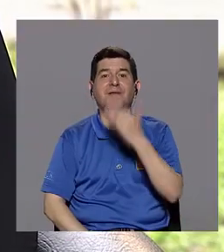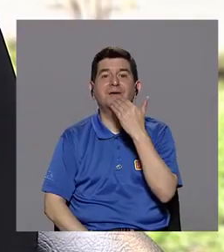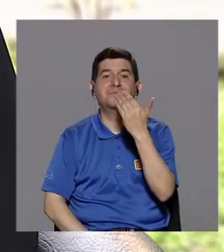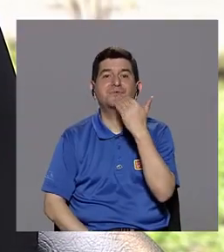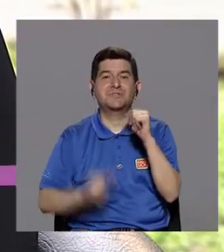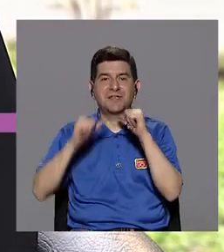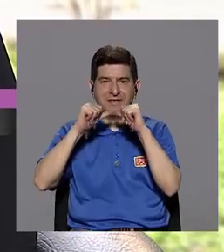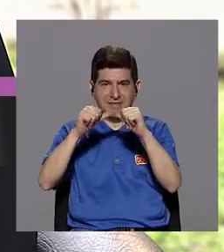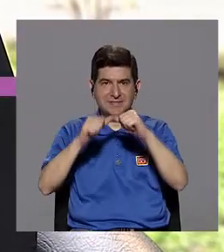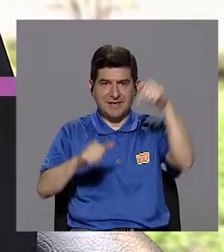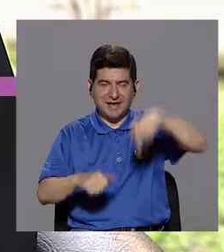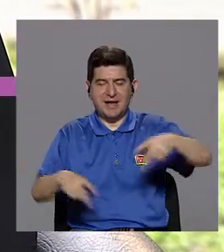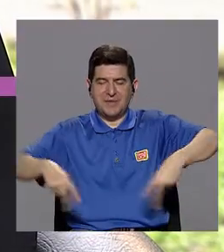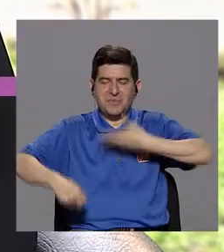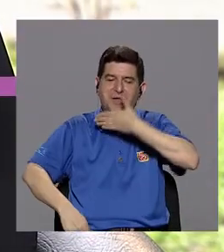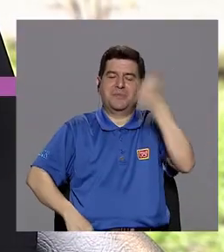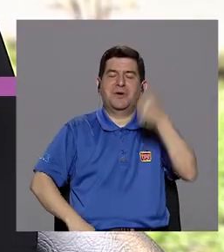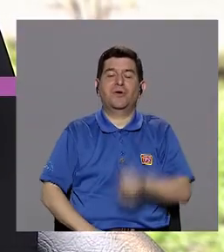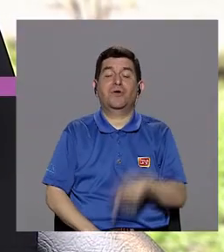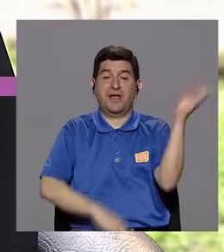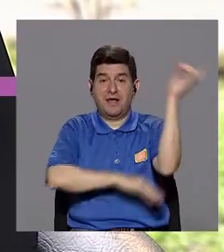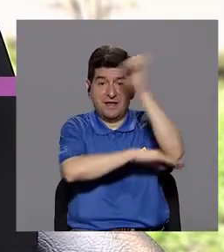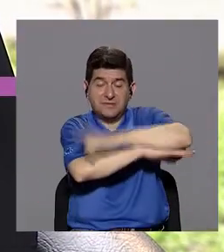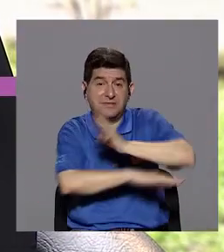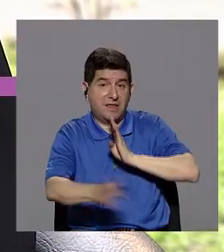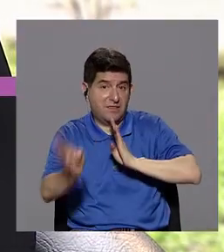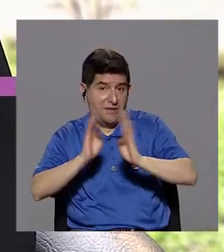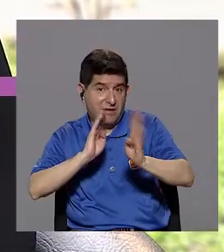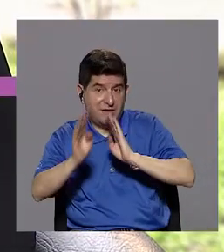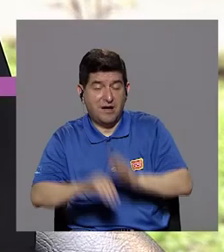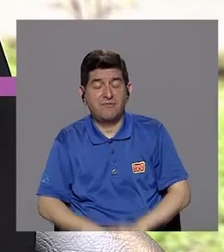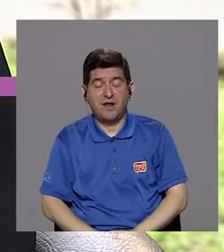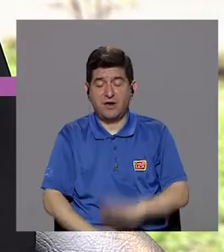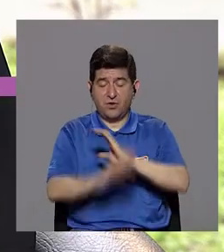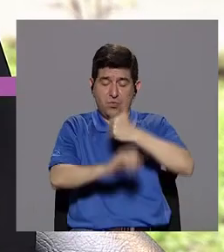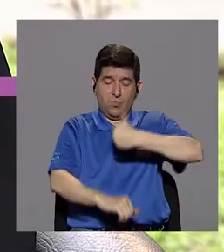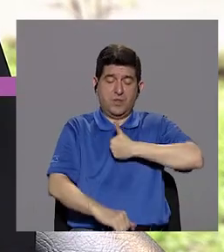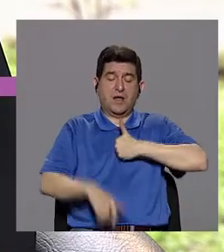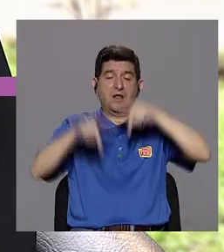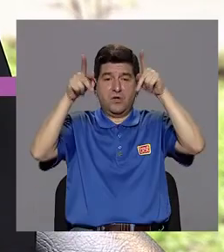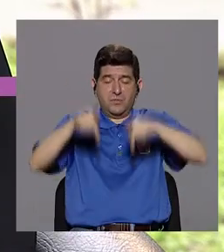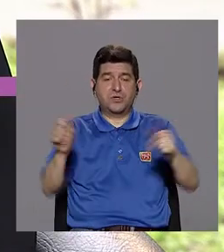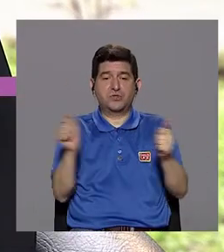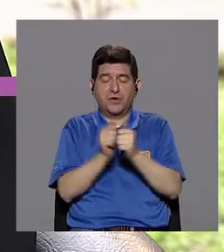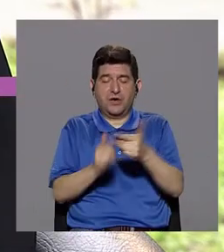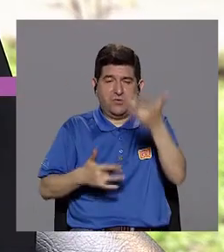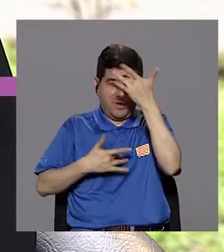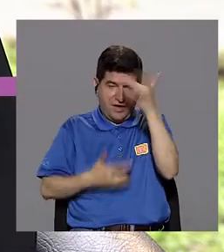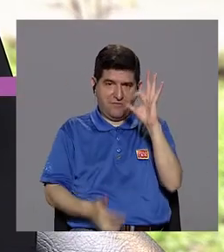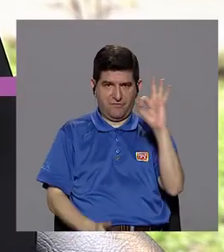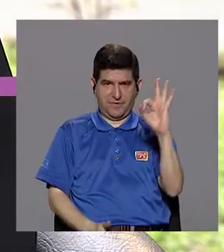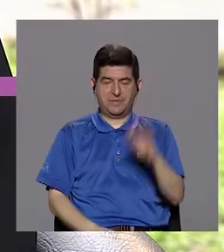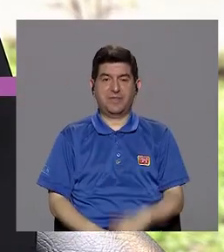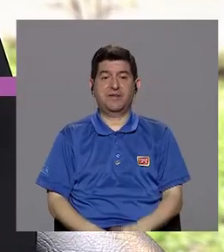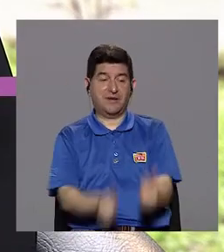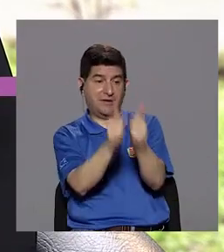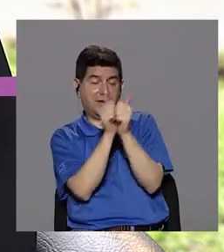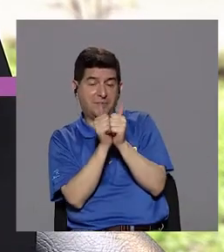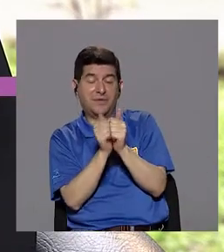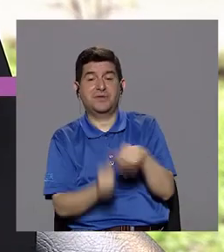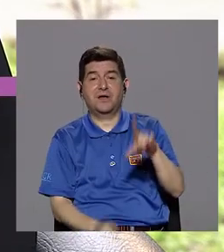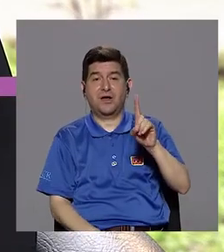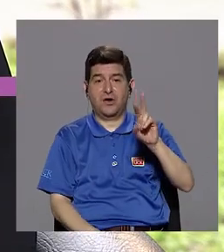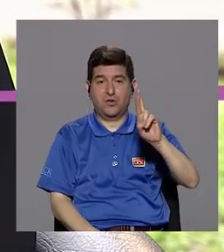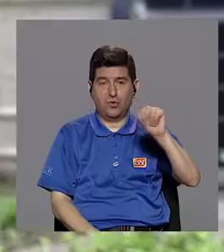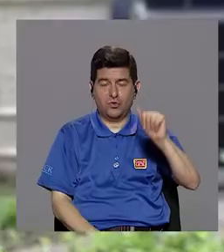Gracias por continuar con nosotros en Vivir Mejor. El día de hoy conversando acerca del autocuidado en personas con fibromialgia. Para ello nos acompaña la